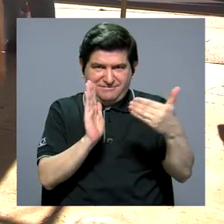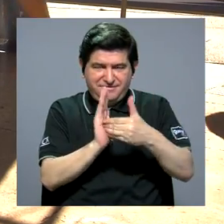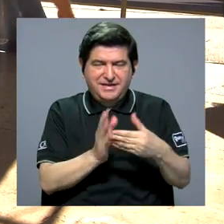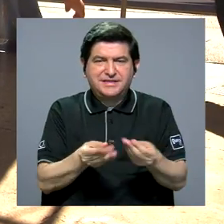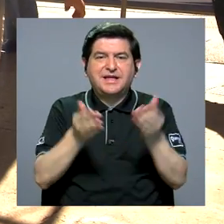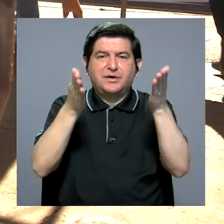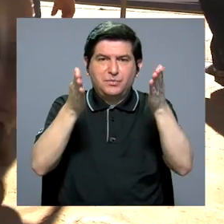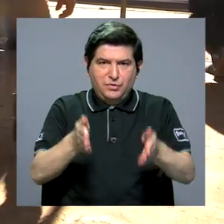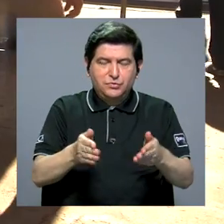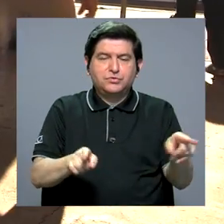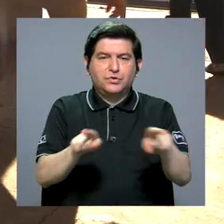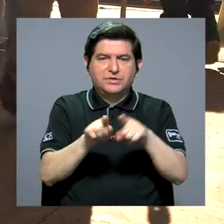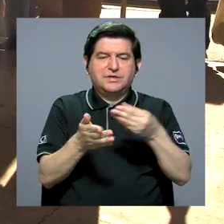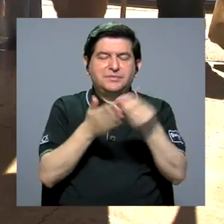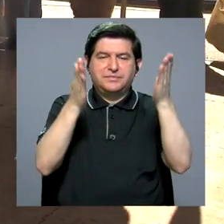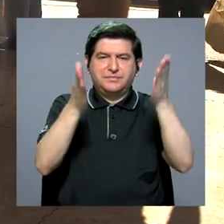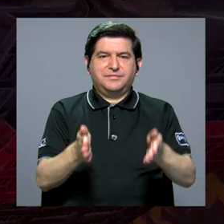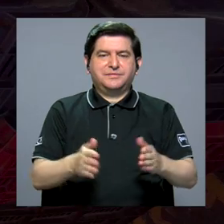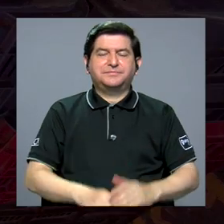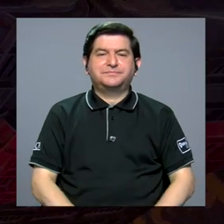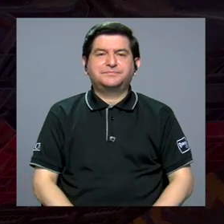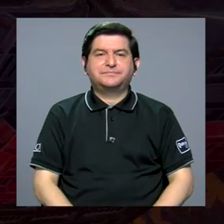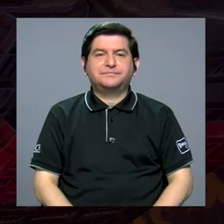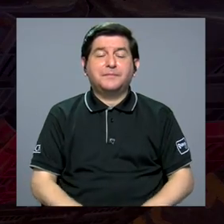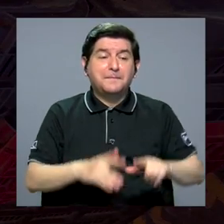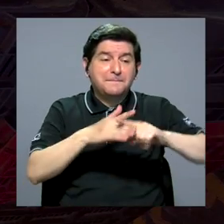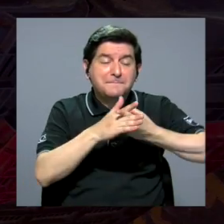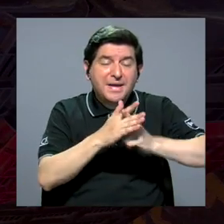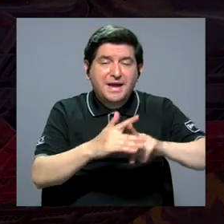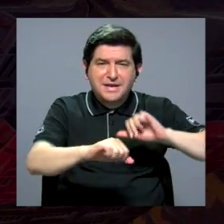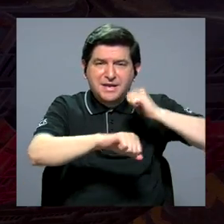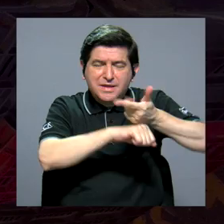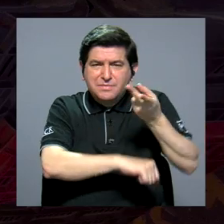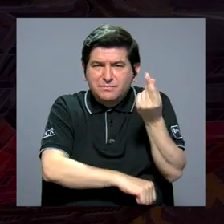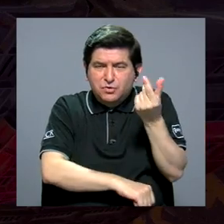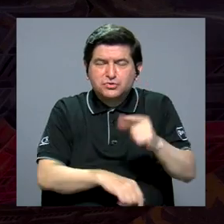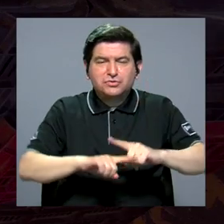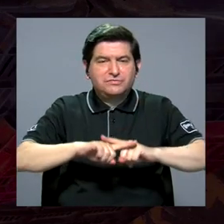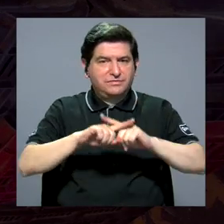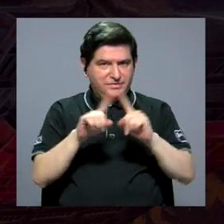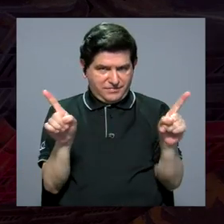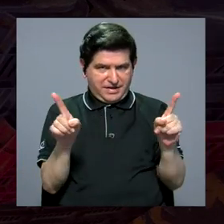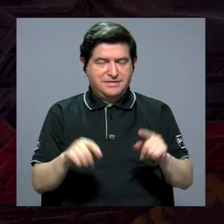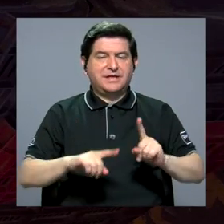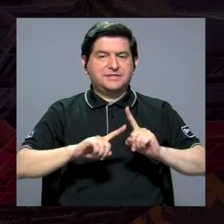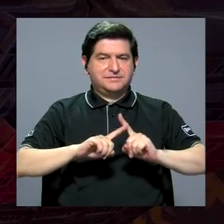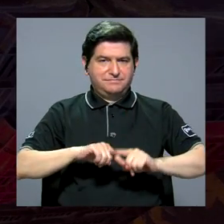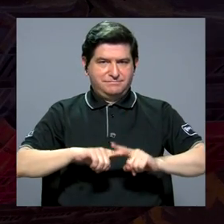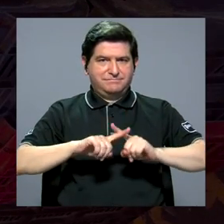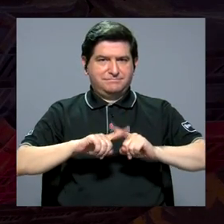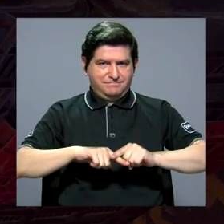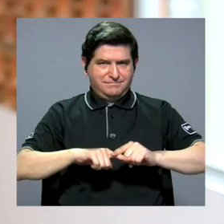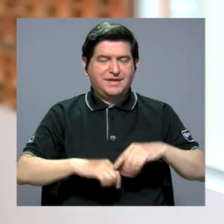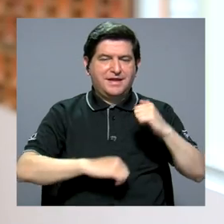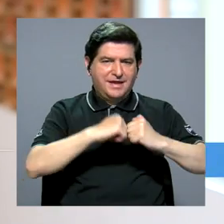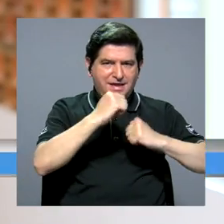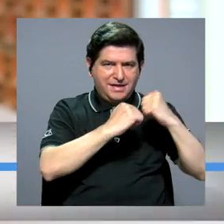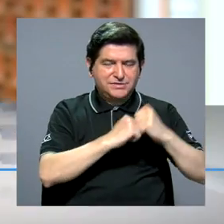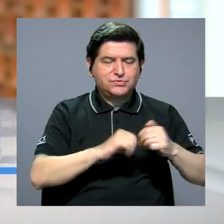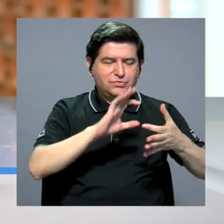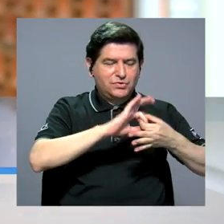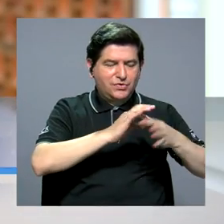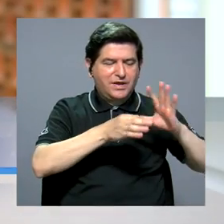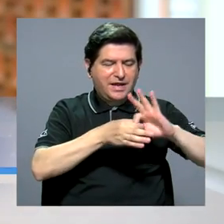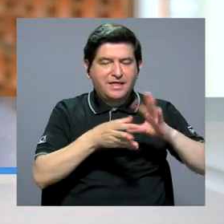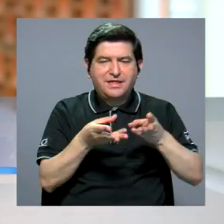afectando tanto al productor como a los consumidores. Los mecanismos de formación de precio difieren dependiendo de cómo se estructuren